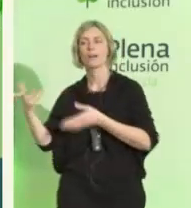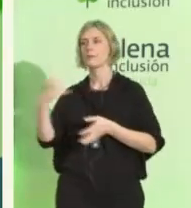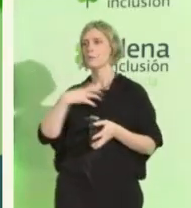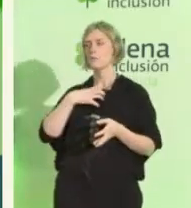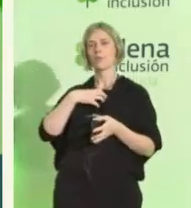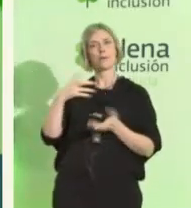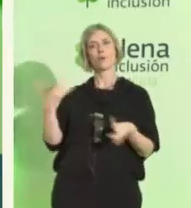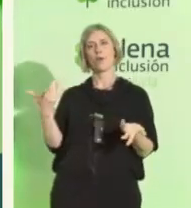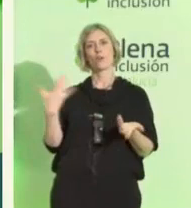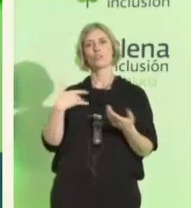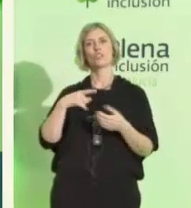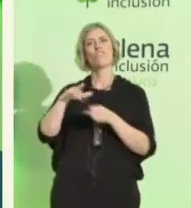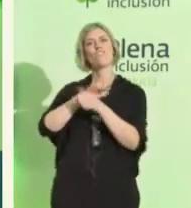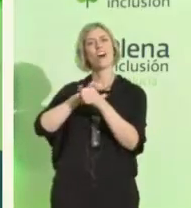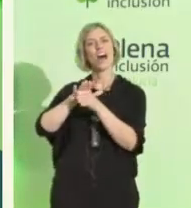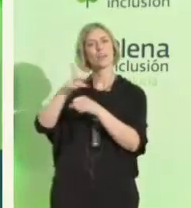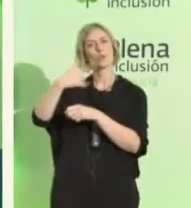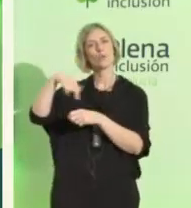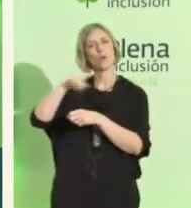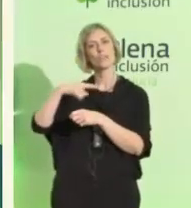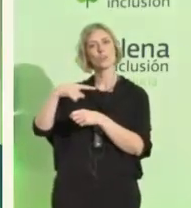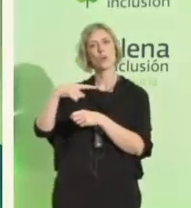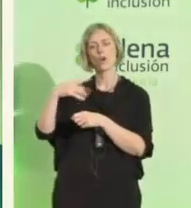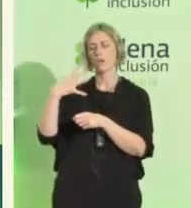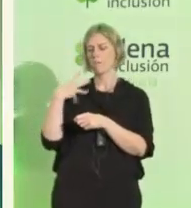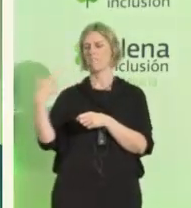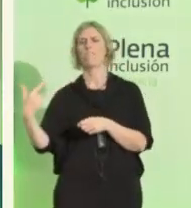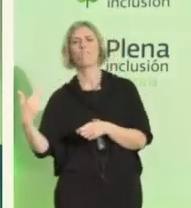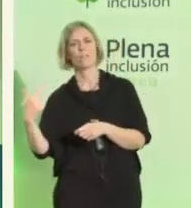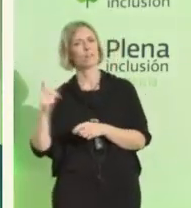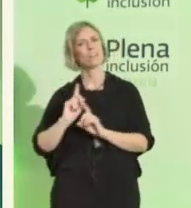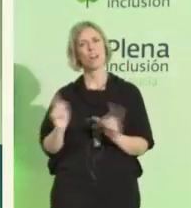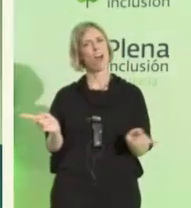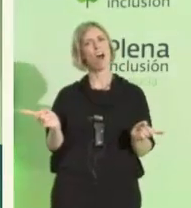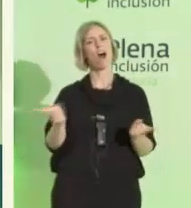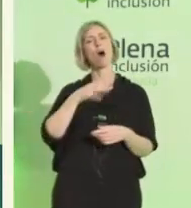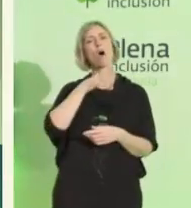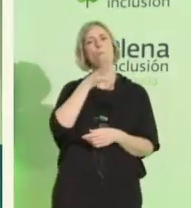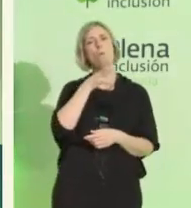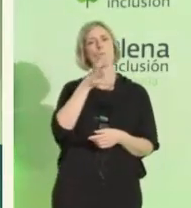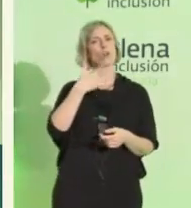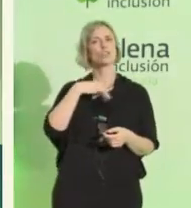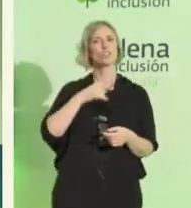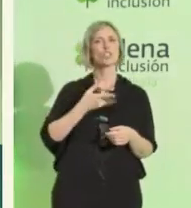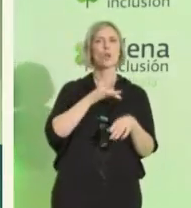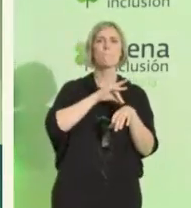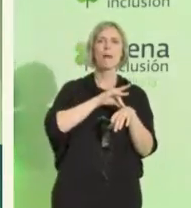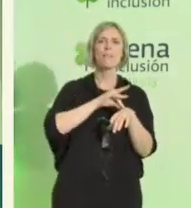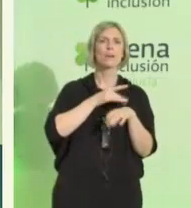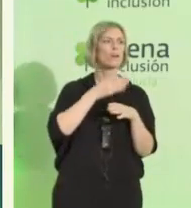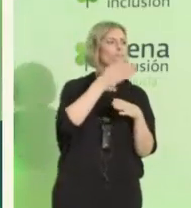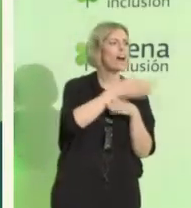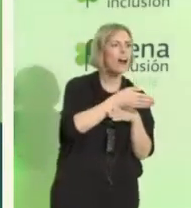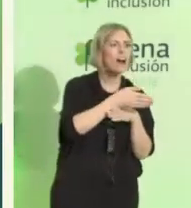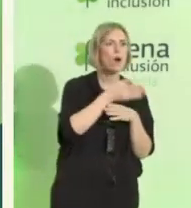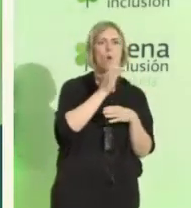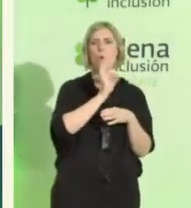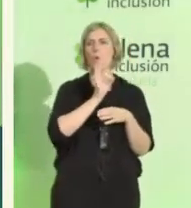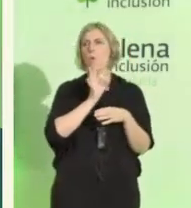porque por el aumento a un trabajo no existen